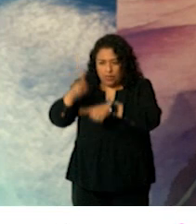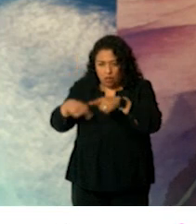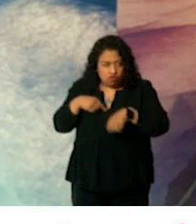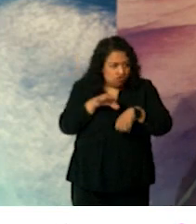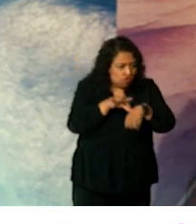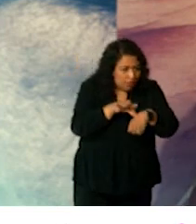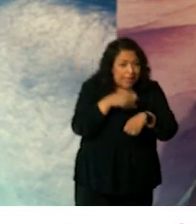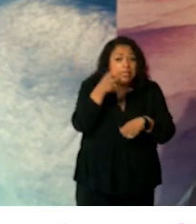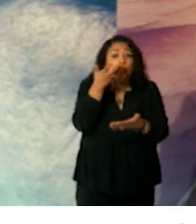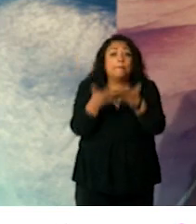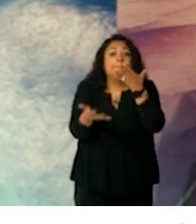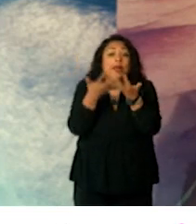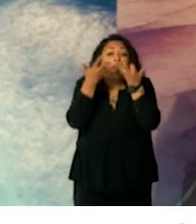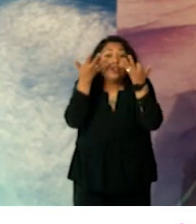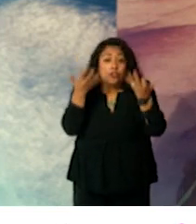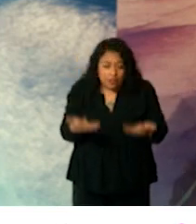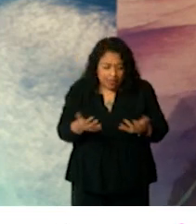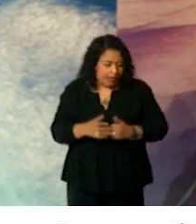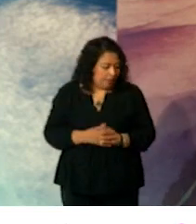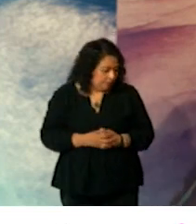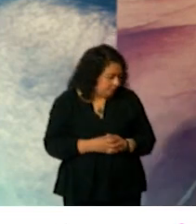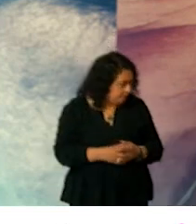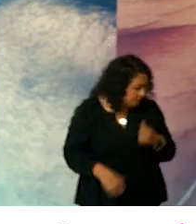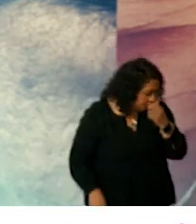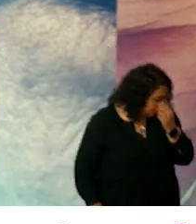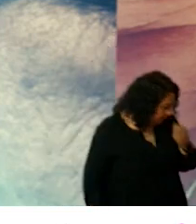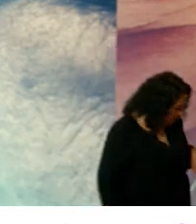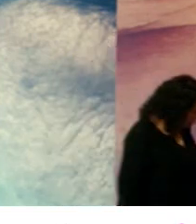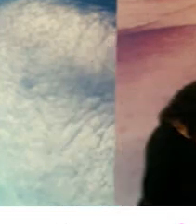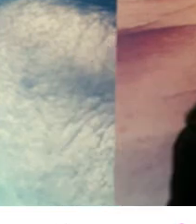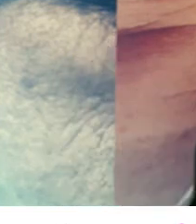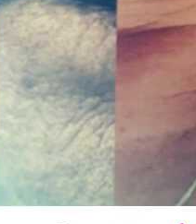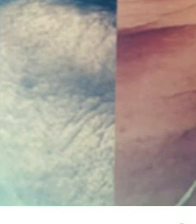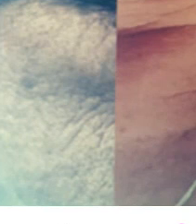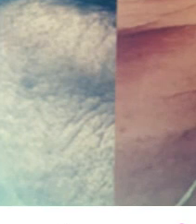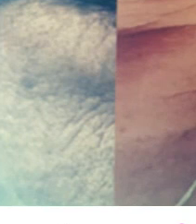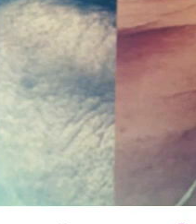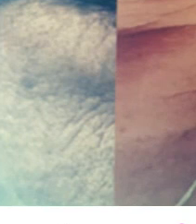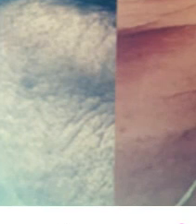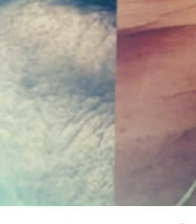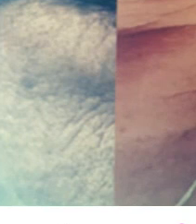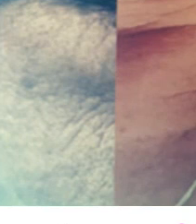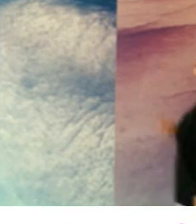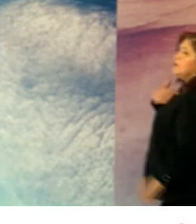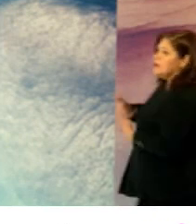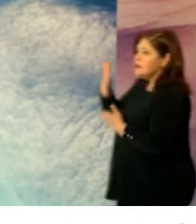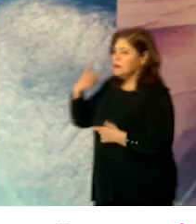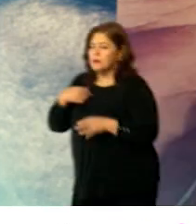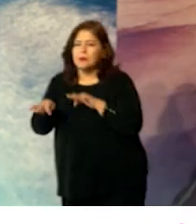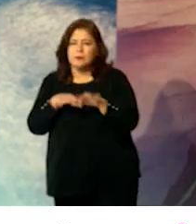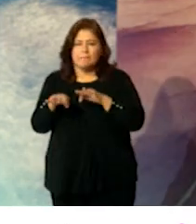le llamamos manos a la tierra, y es cuando a mí personalmente me tocó, después de ser banquera por muchos años, meter las manos al suelo